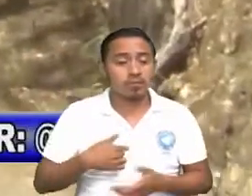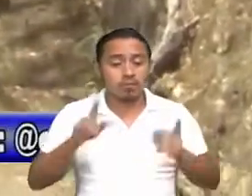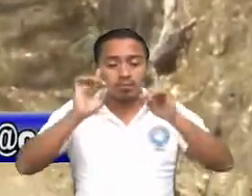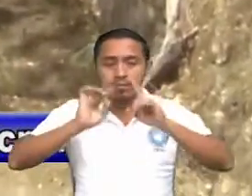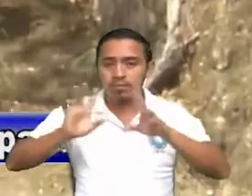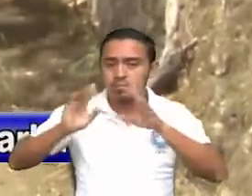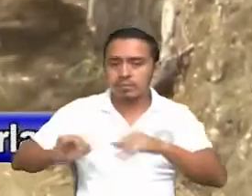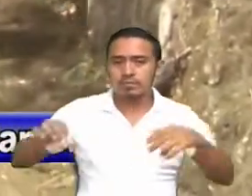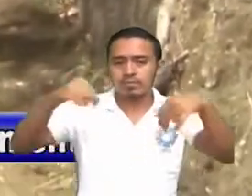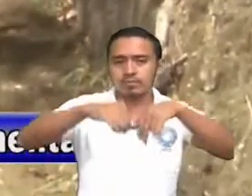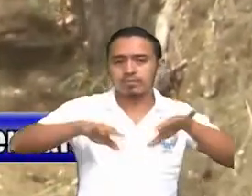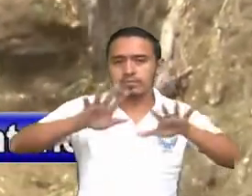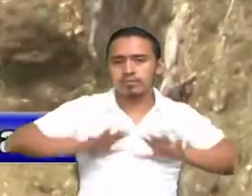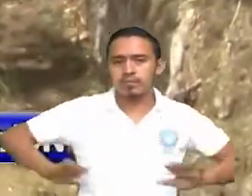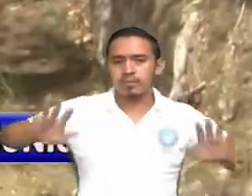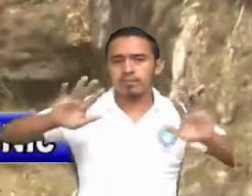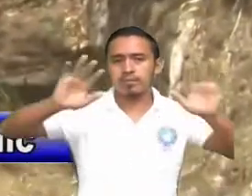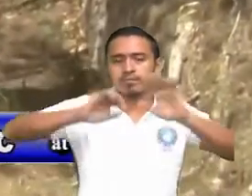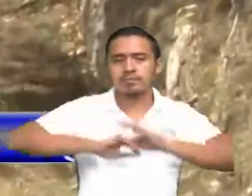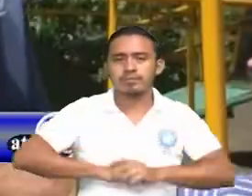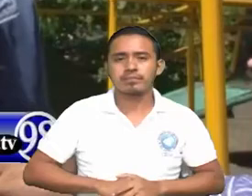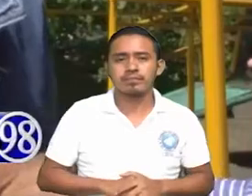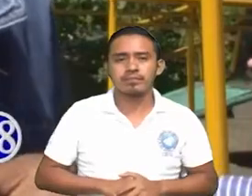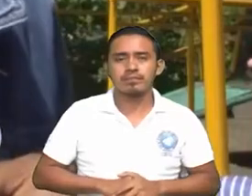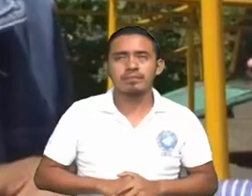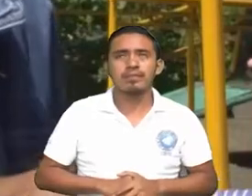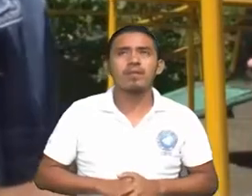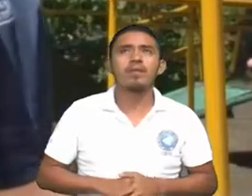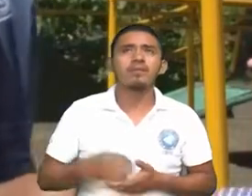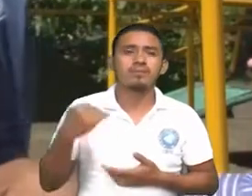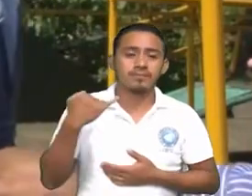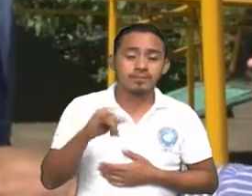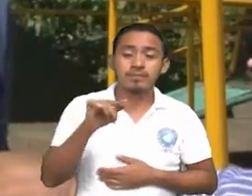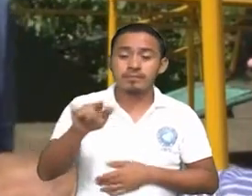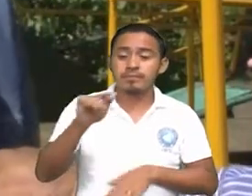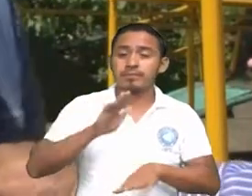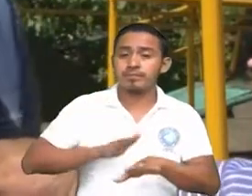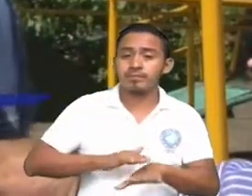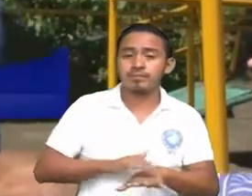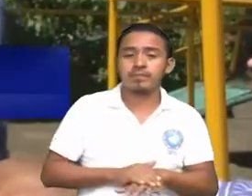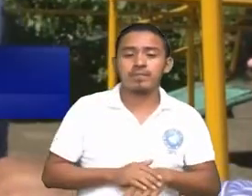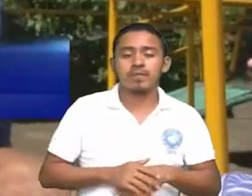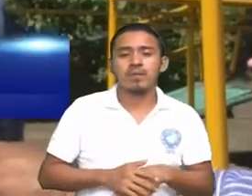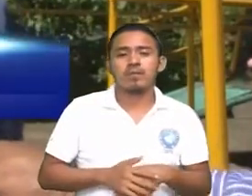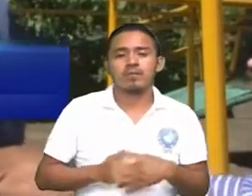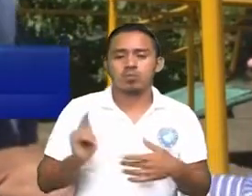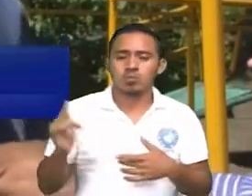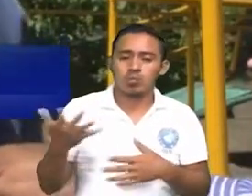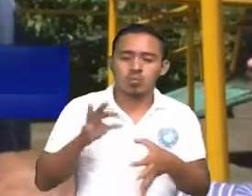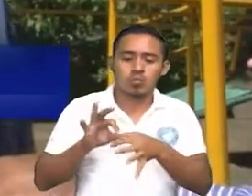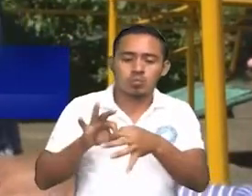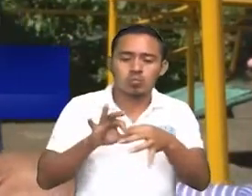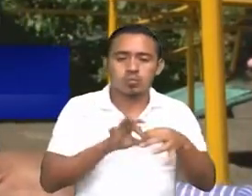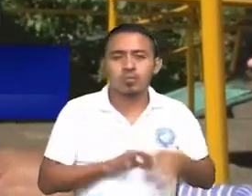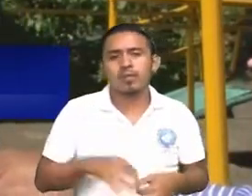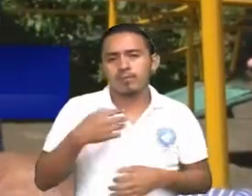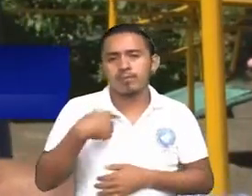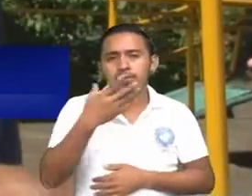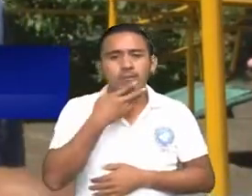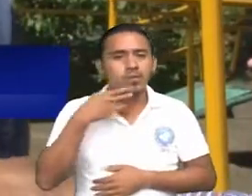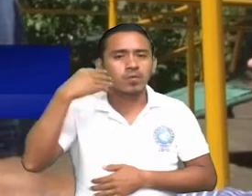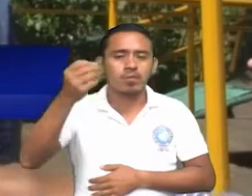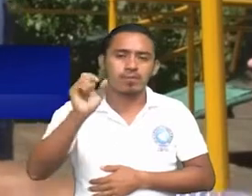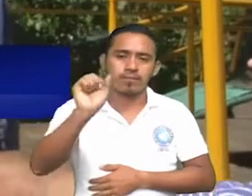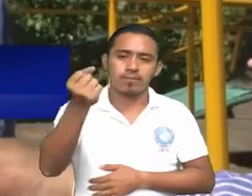cuidado de nuestra madre tierra. Precisamente ese es el llamado, a que se unan a nosotros. Nosotros como jóvenes